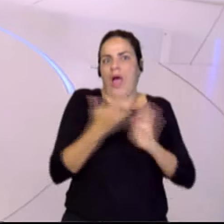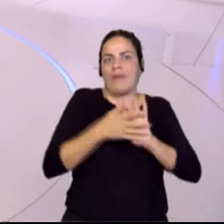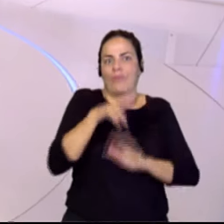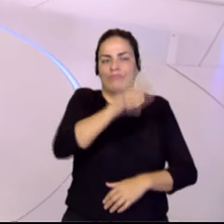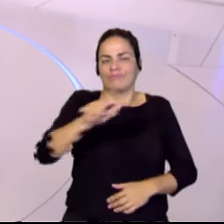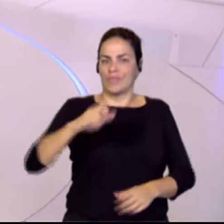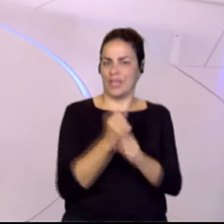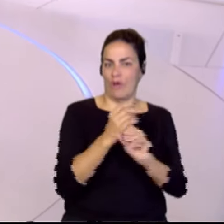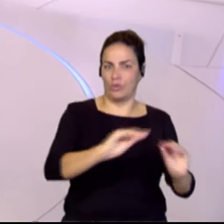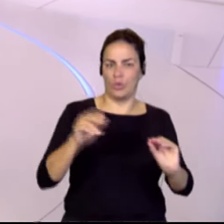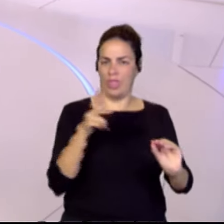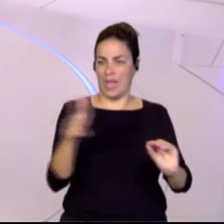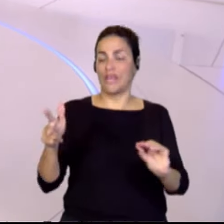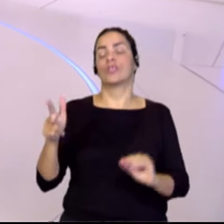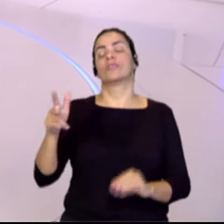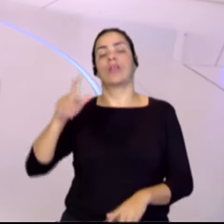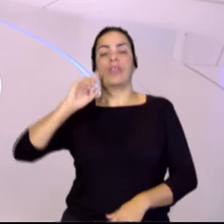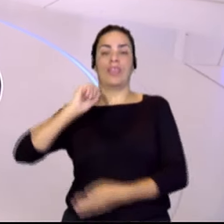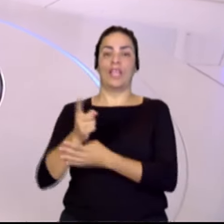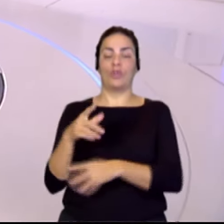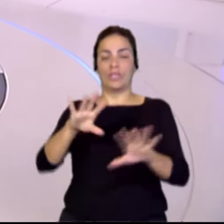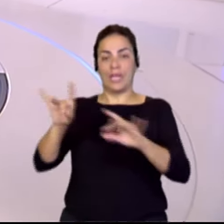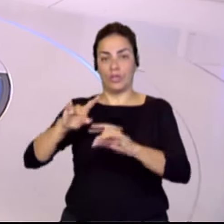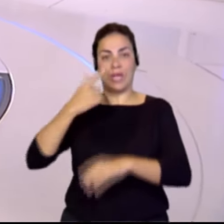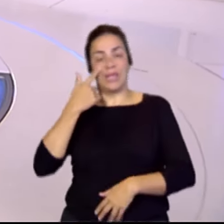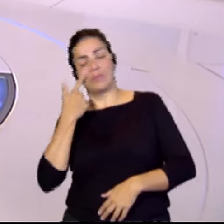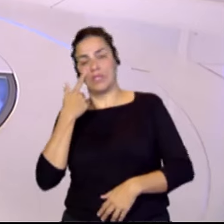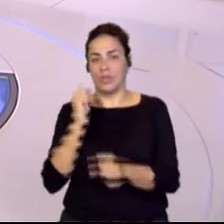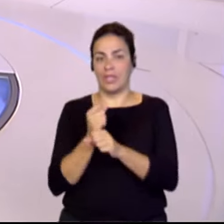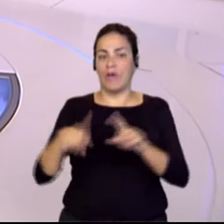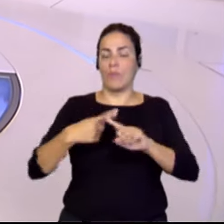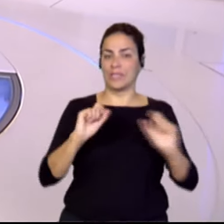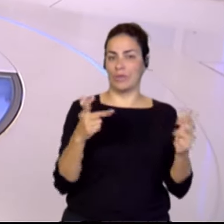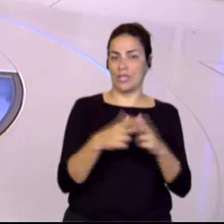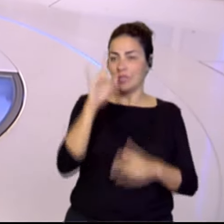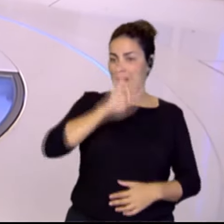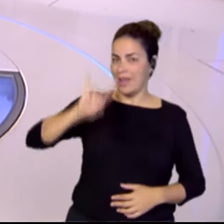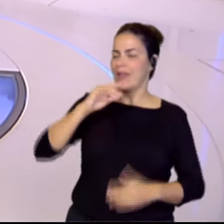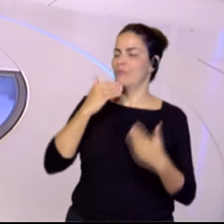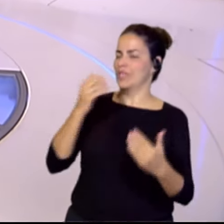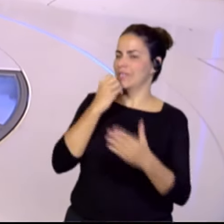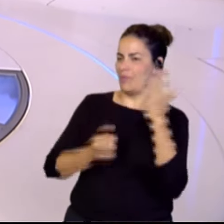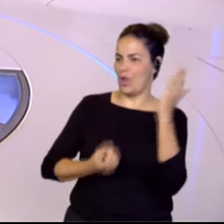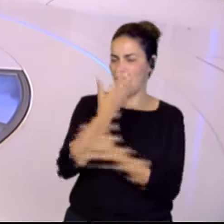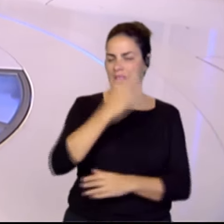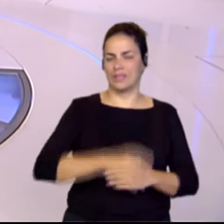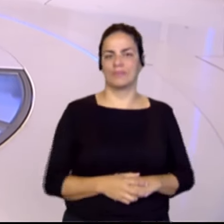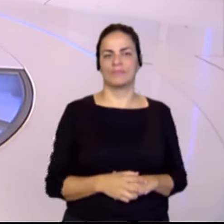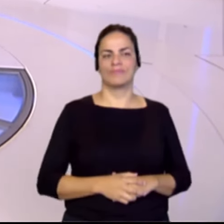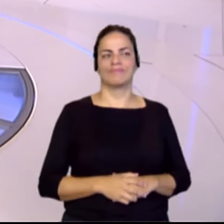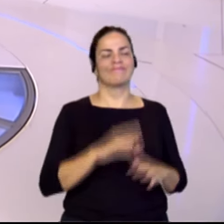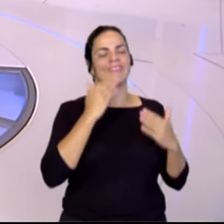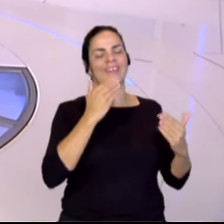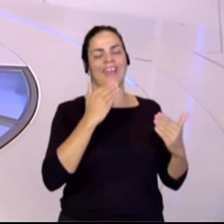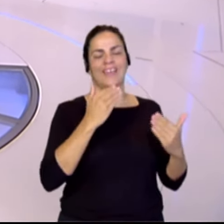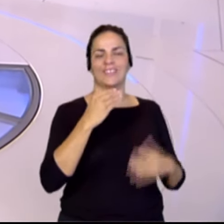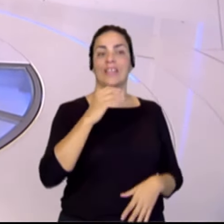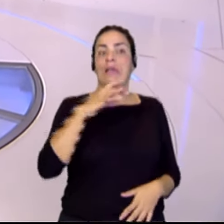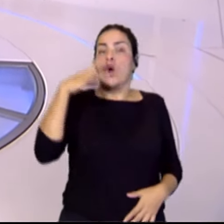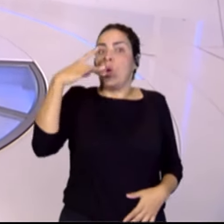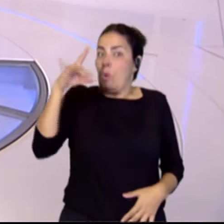Francisco guindin director territorial de la inspección de trabajo y la seguridad social en Canarias Muchas gracias Buenos días Muchas gracias Antonio